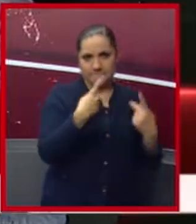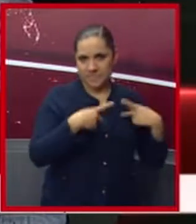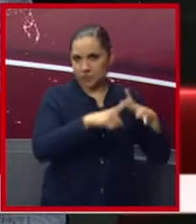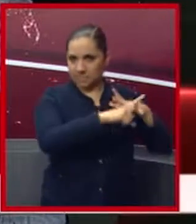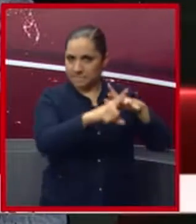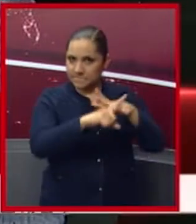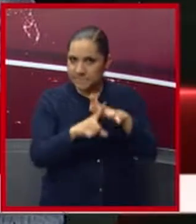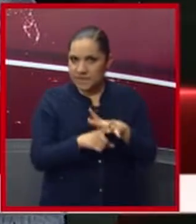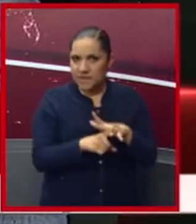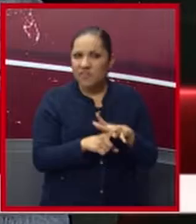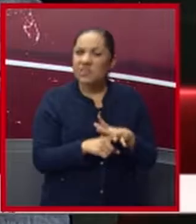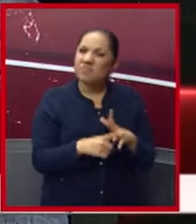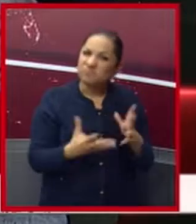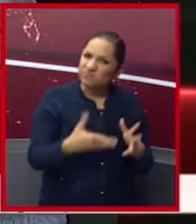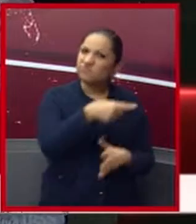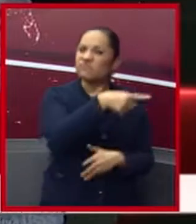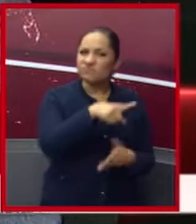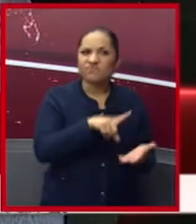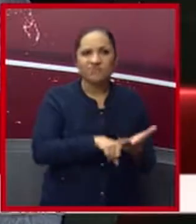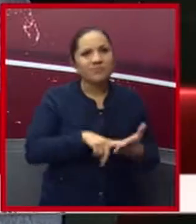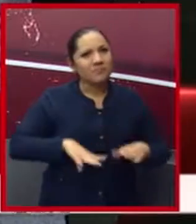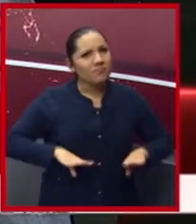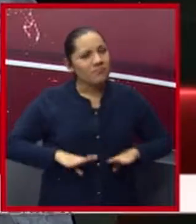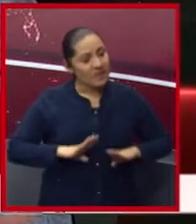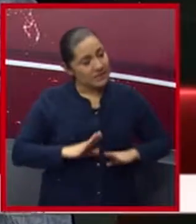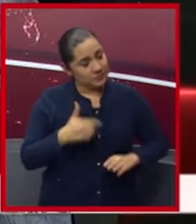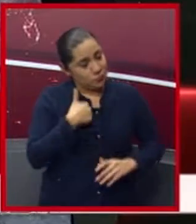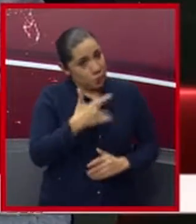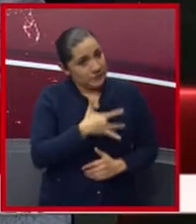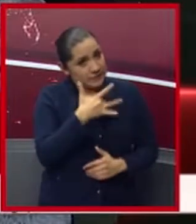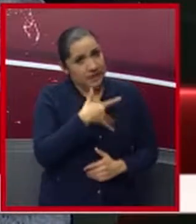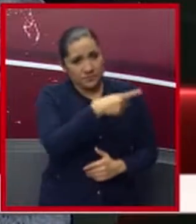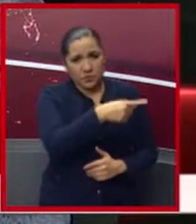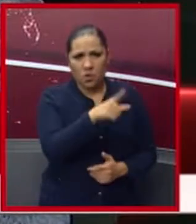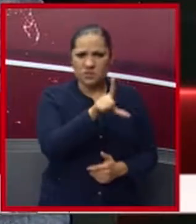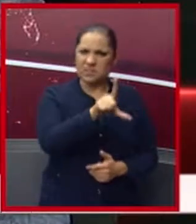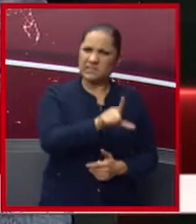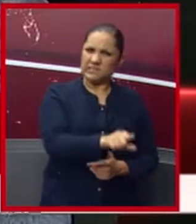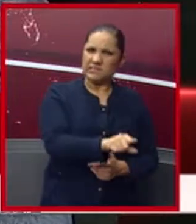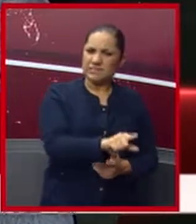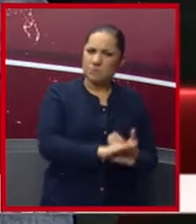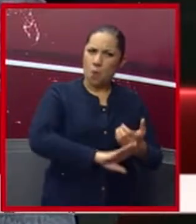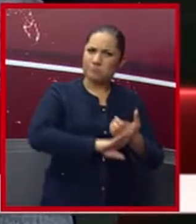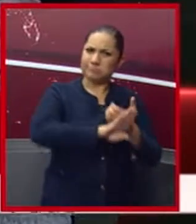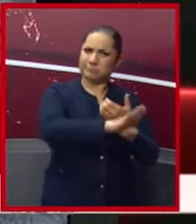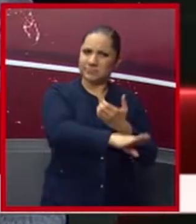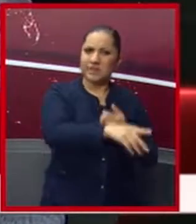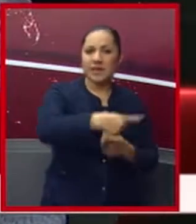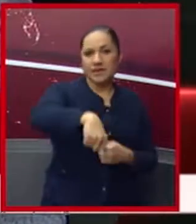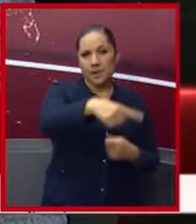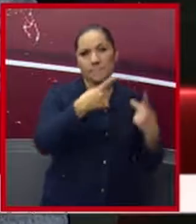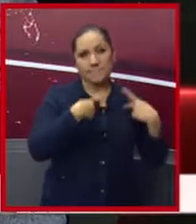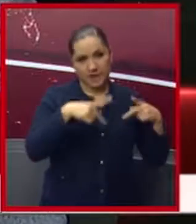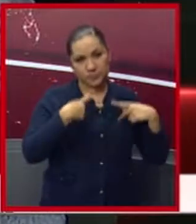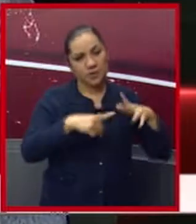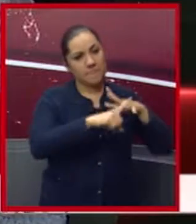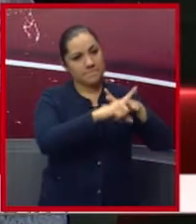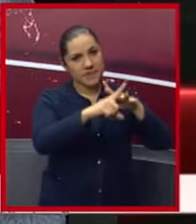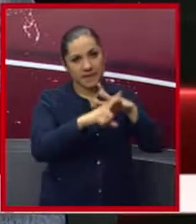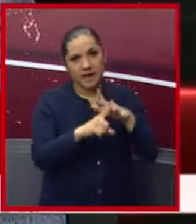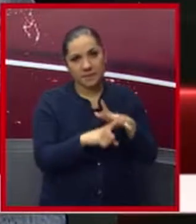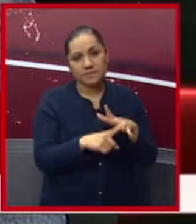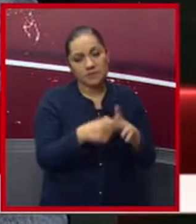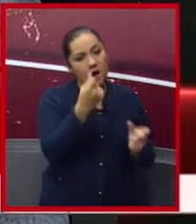inclusive diría yo denostativa en términos de ir manejando a los migrantes, a algunos de ellos a los que